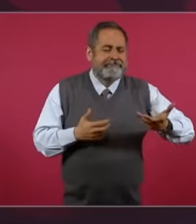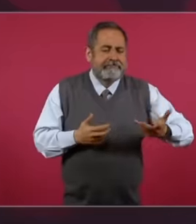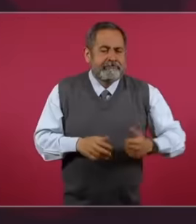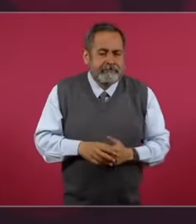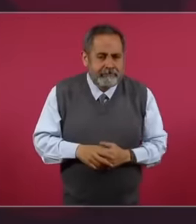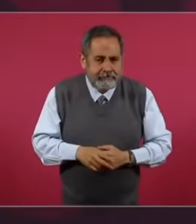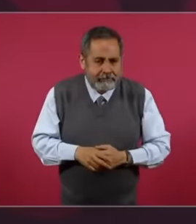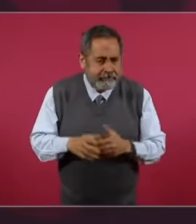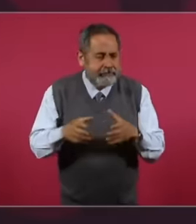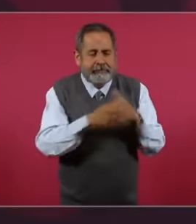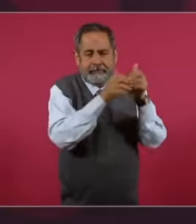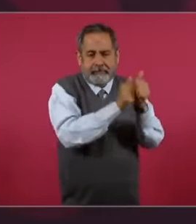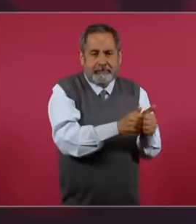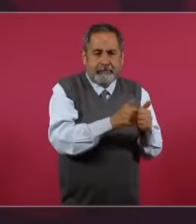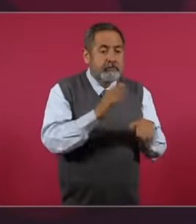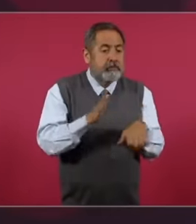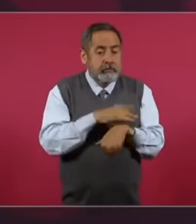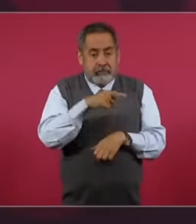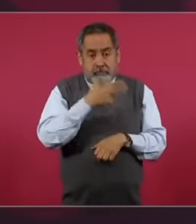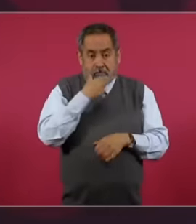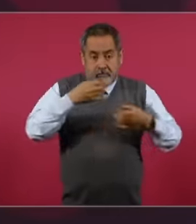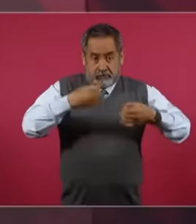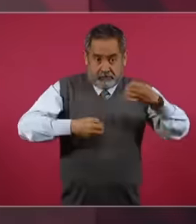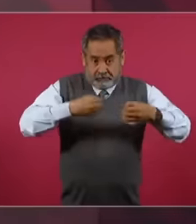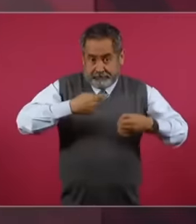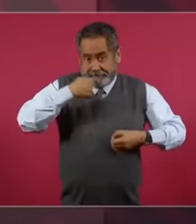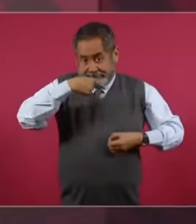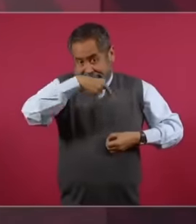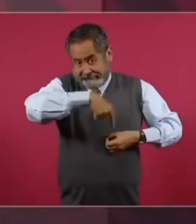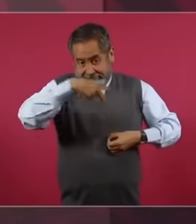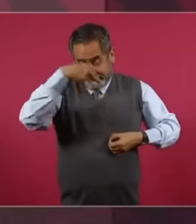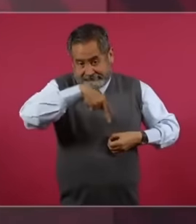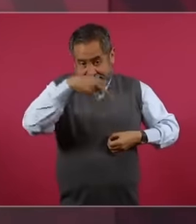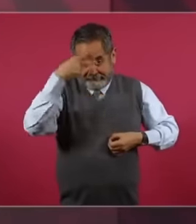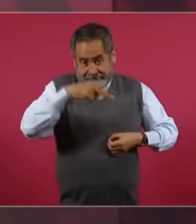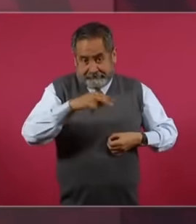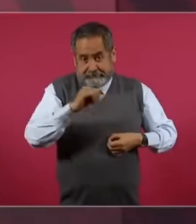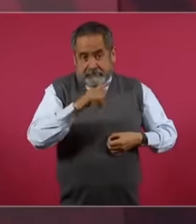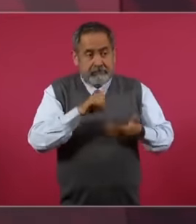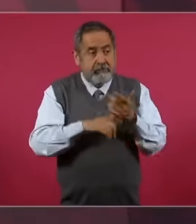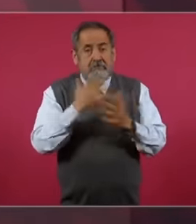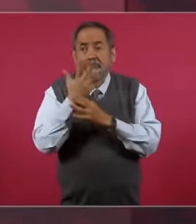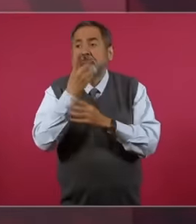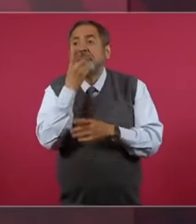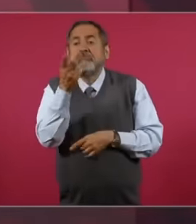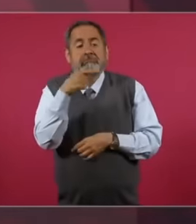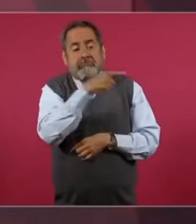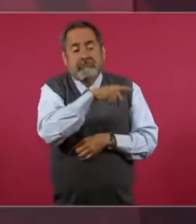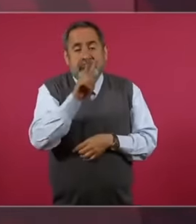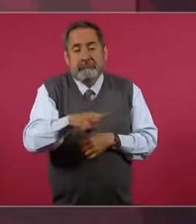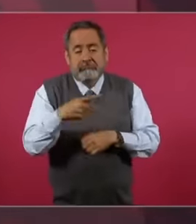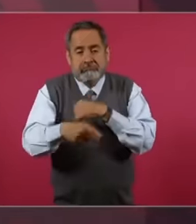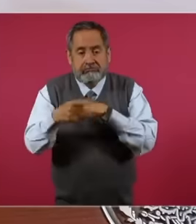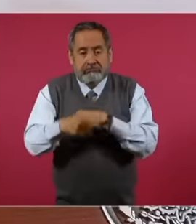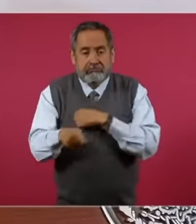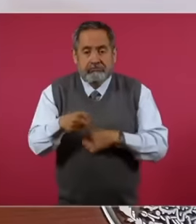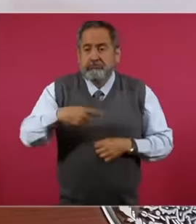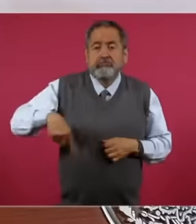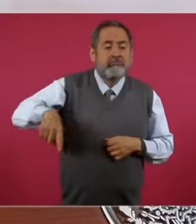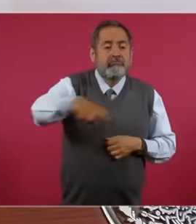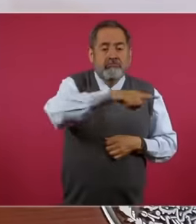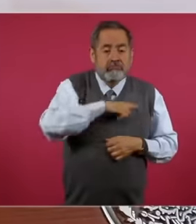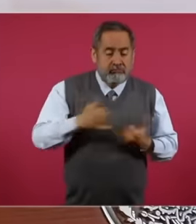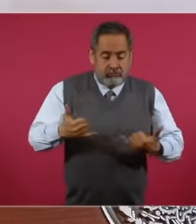lo asilan porque él sostiene que los muchachos no